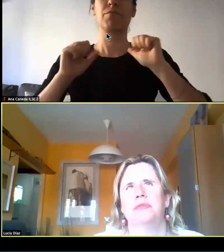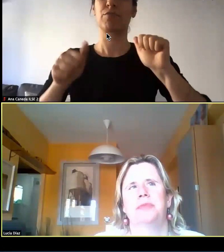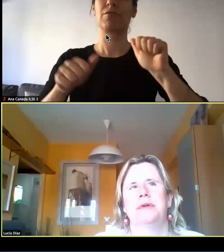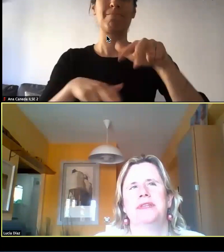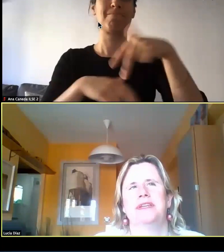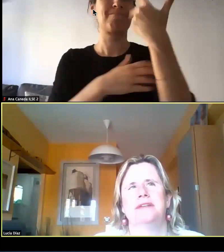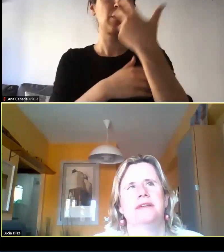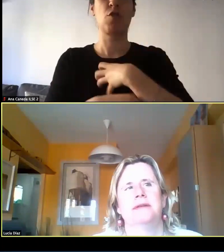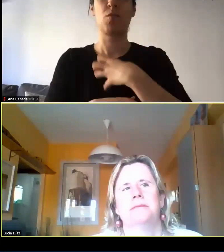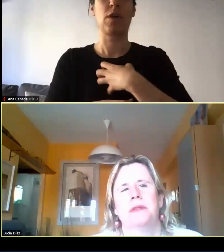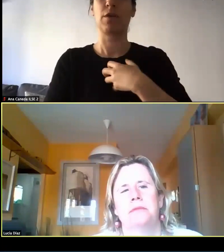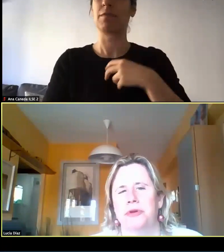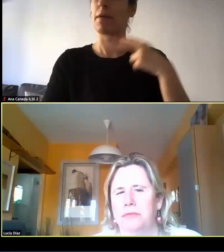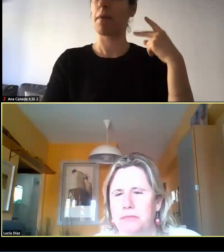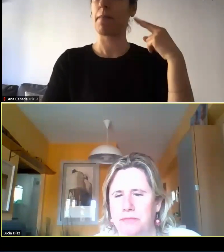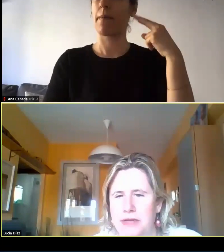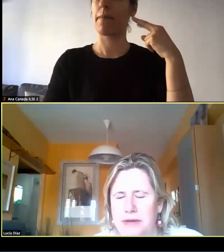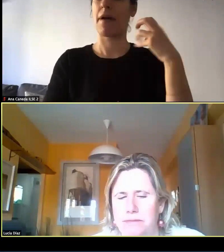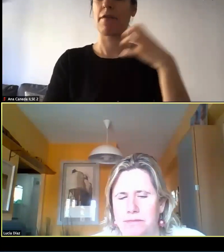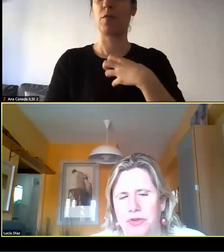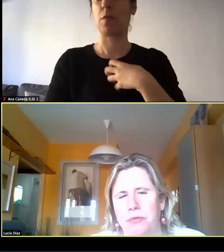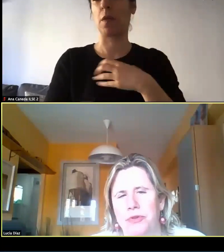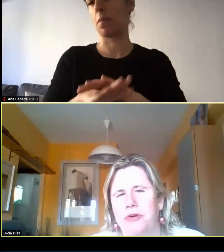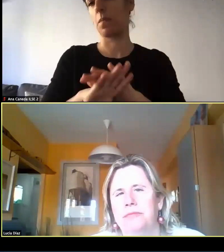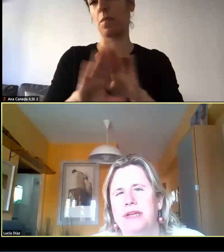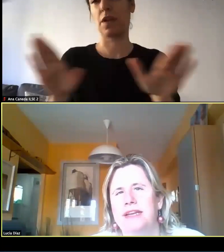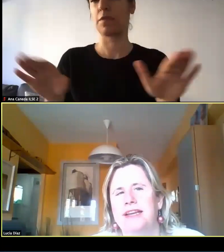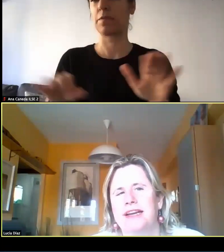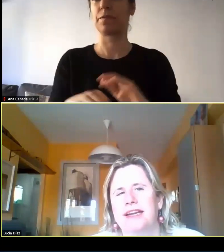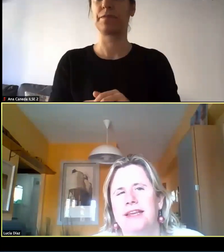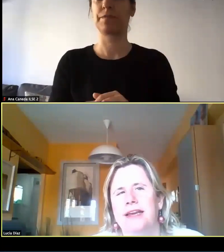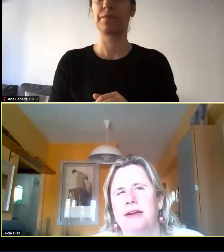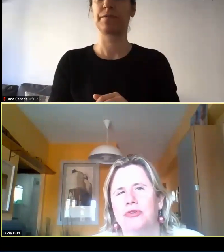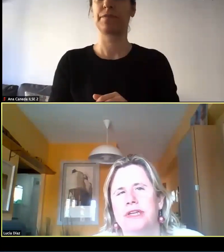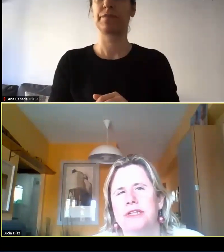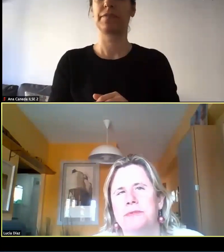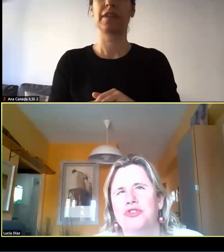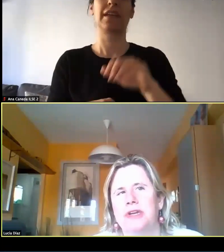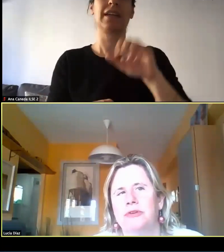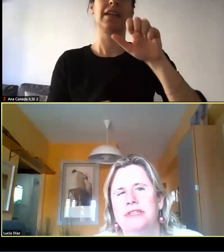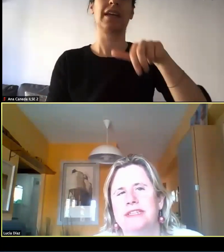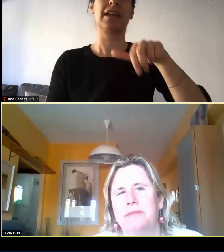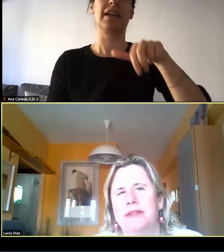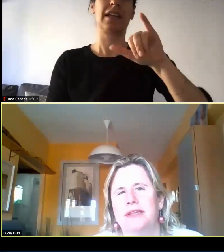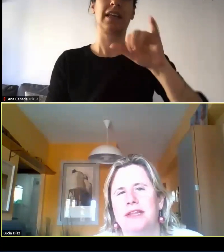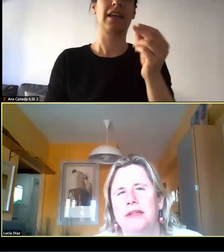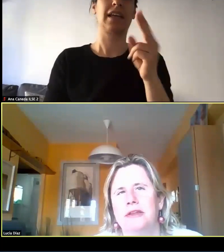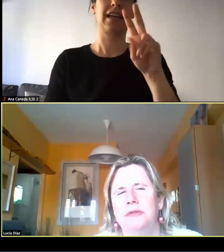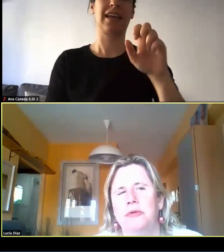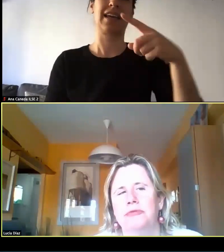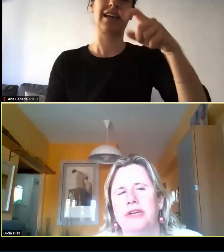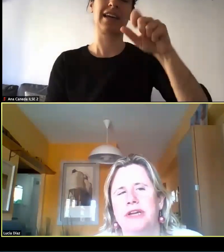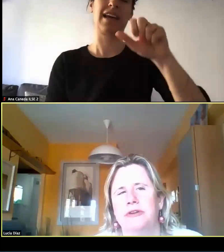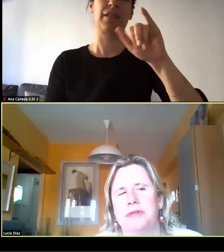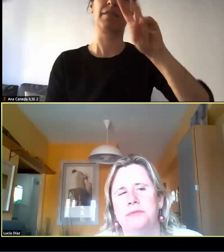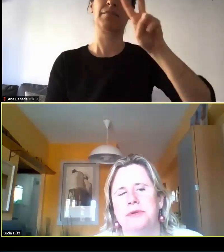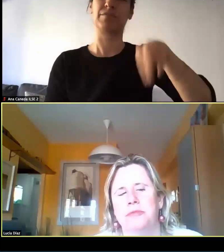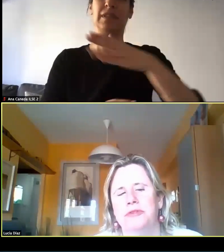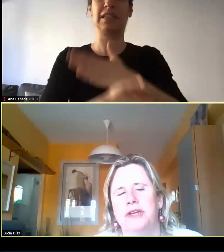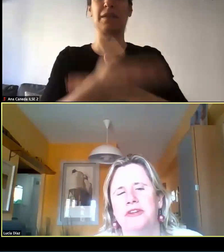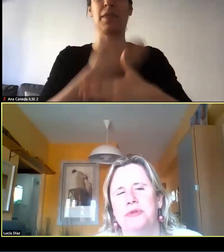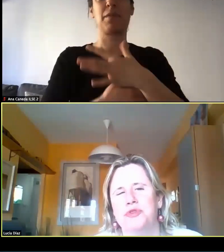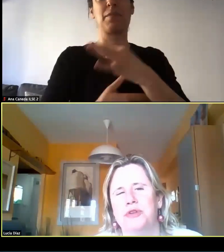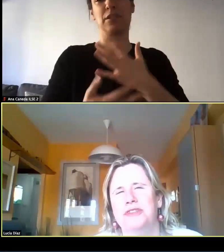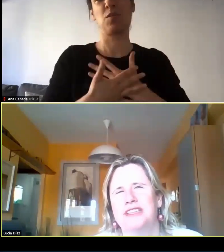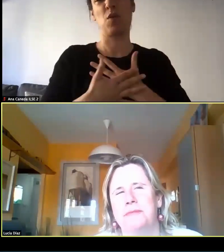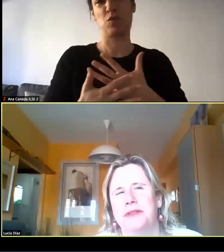Jorge, no me lo permite. Bueno, como digo, Enrique García Cortés, persona con discapacidad y voluntario, más bien